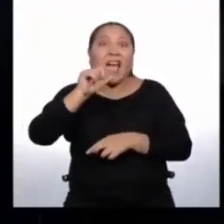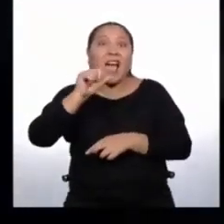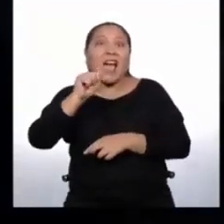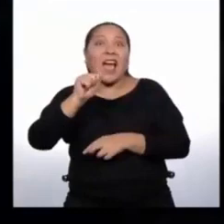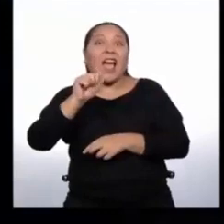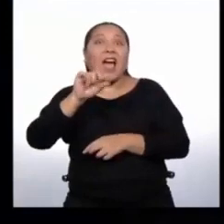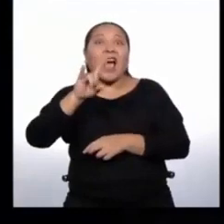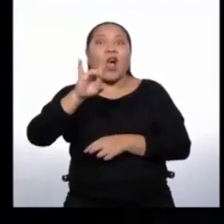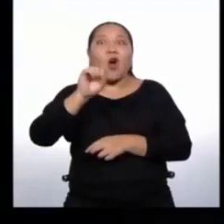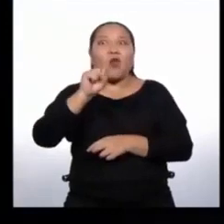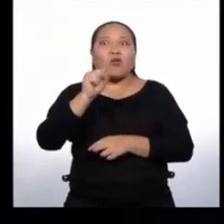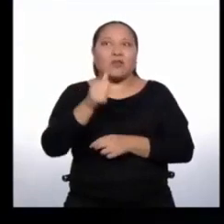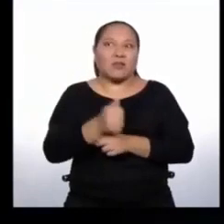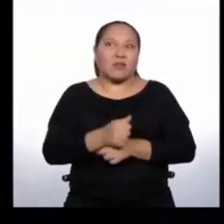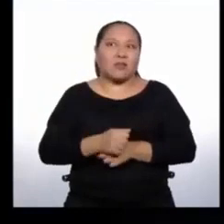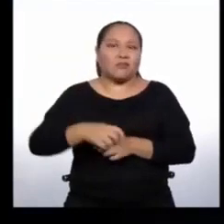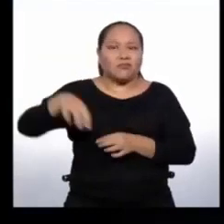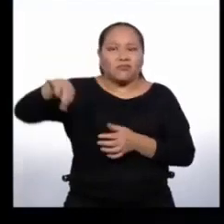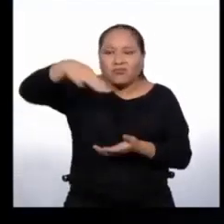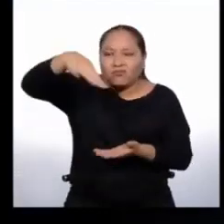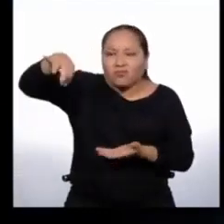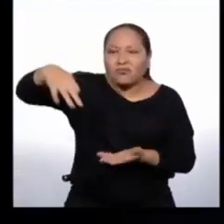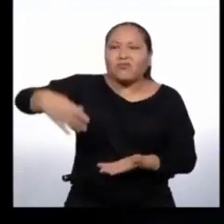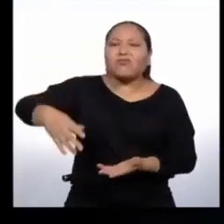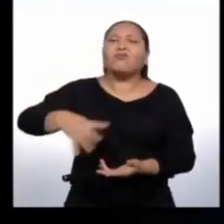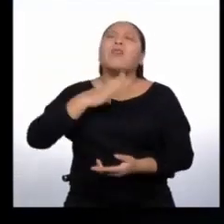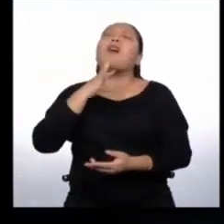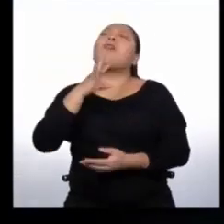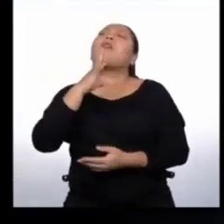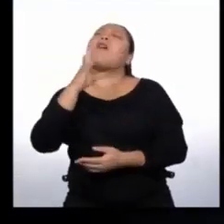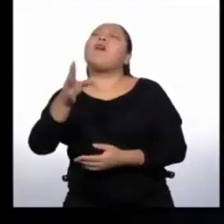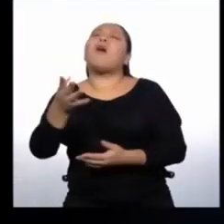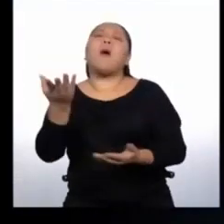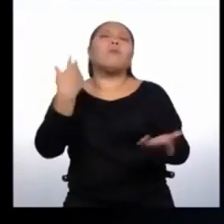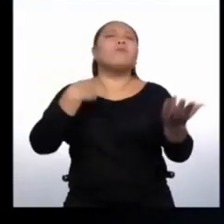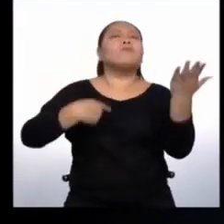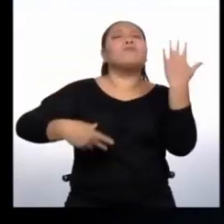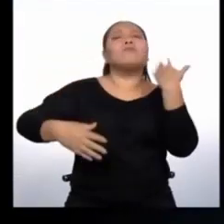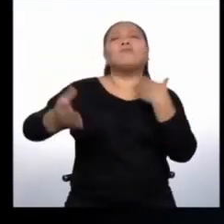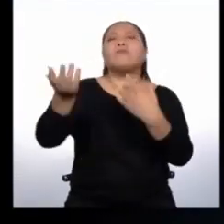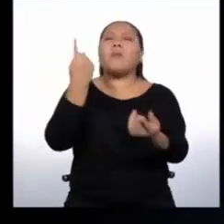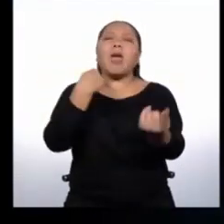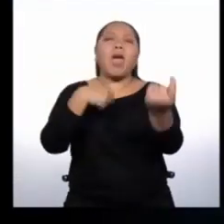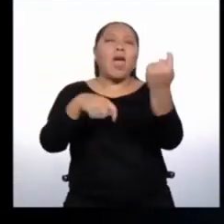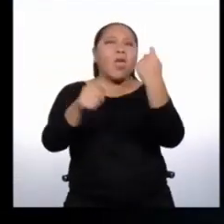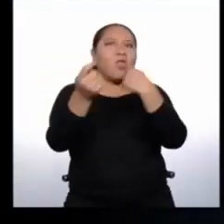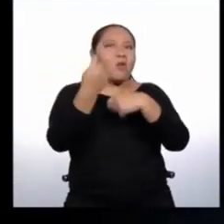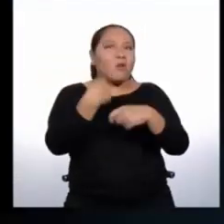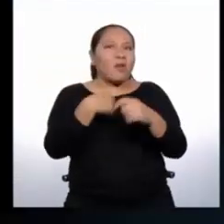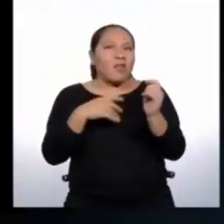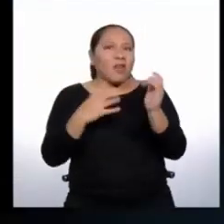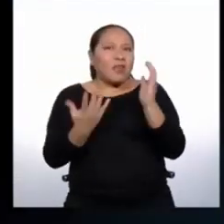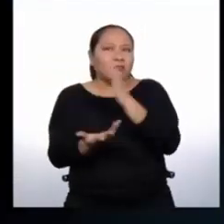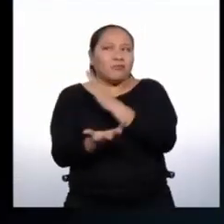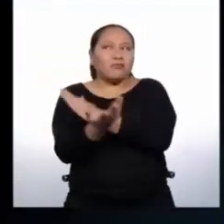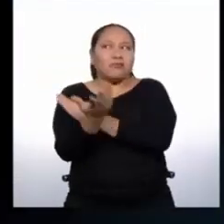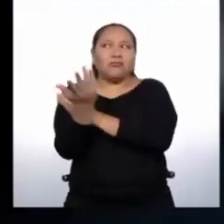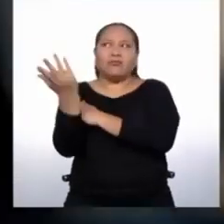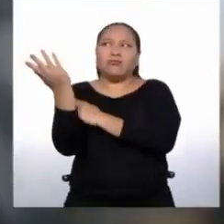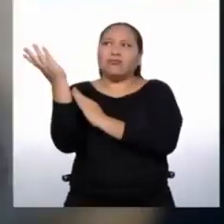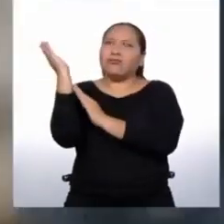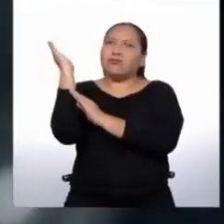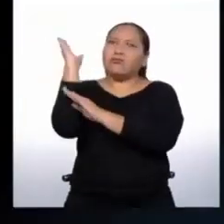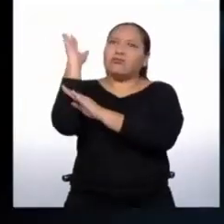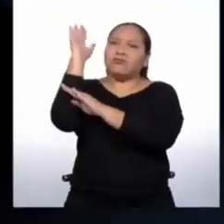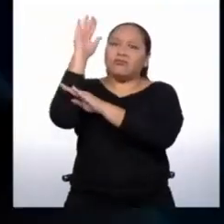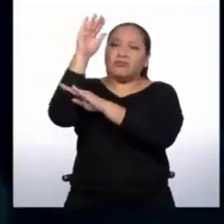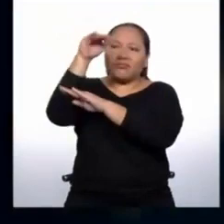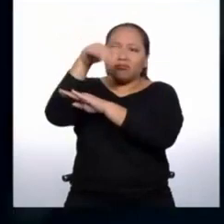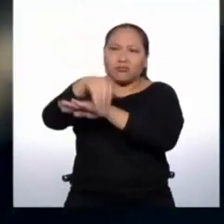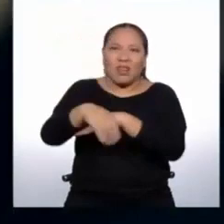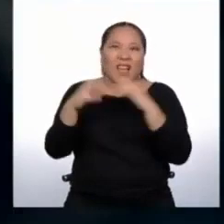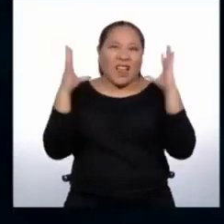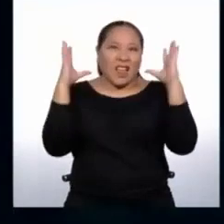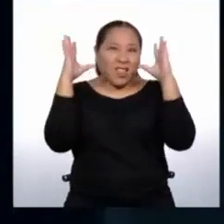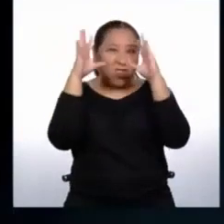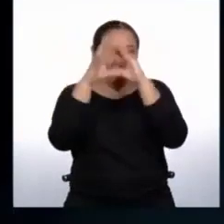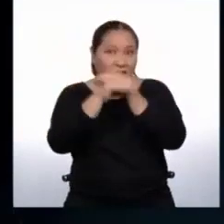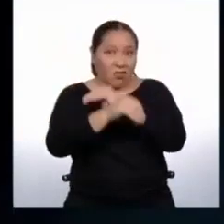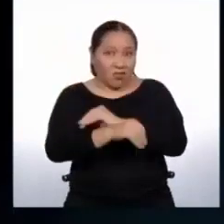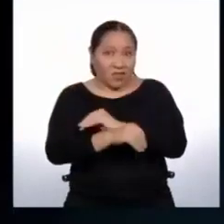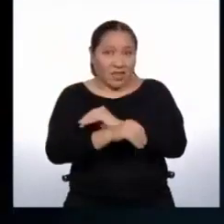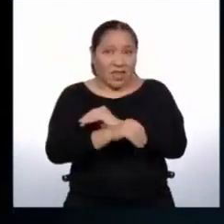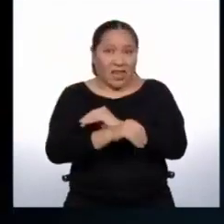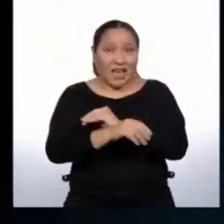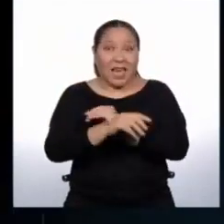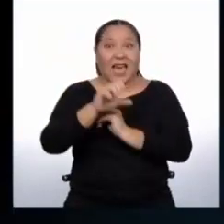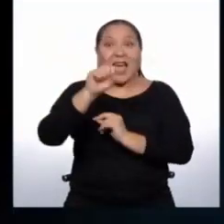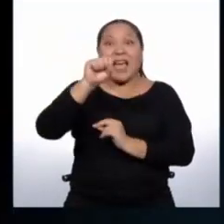Trujillo atronaban con sus pregones. Y así hasta que llegaba la noche y era el sereno del barrio el